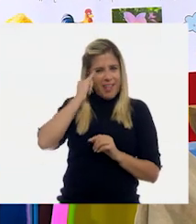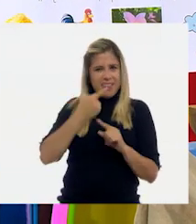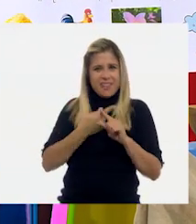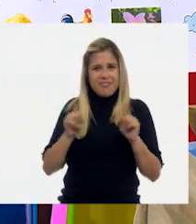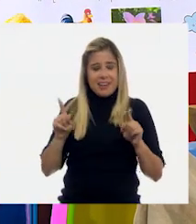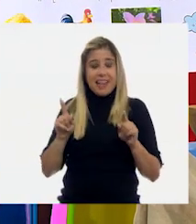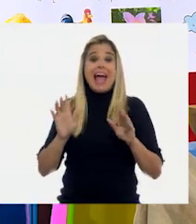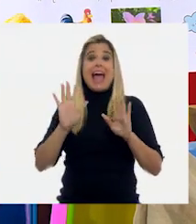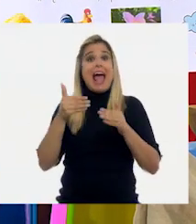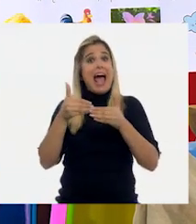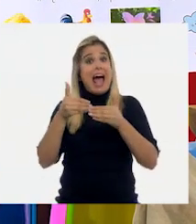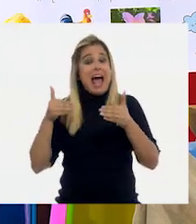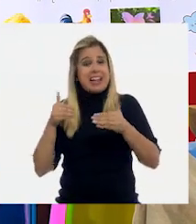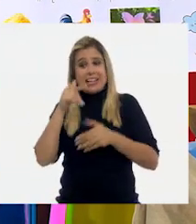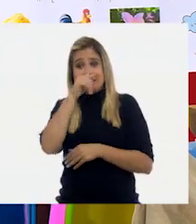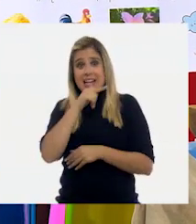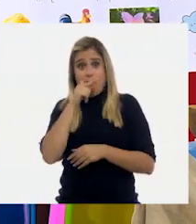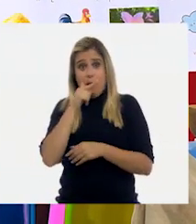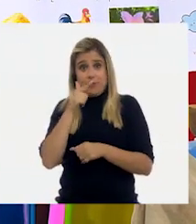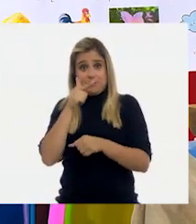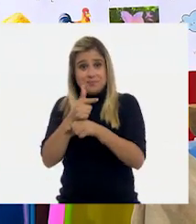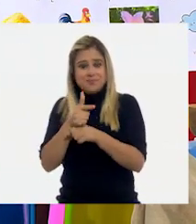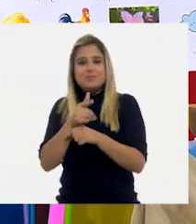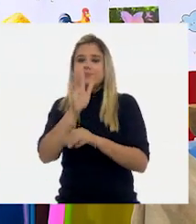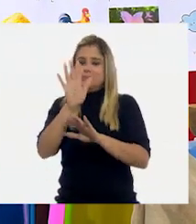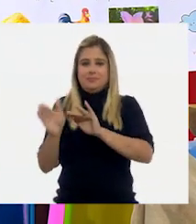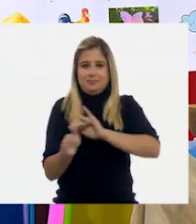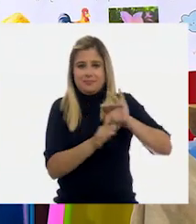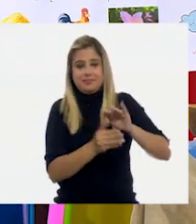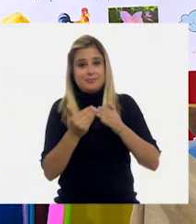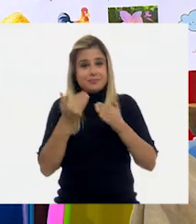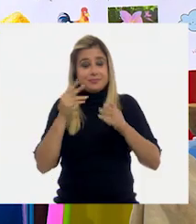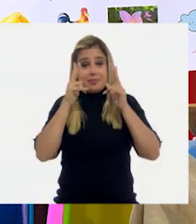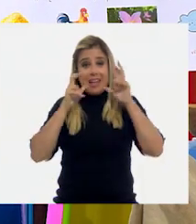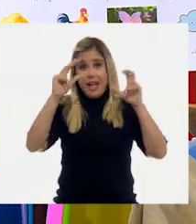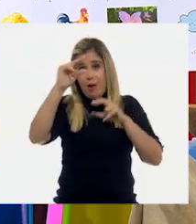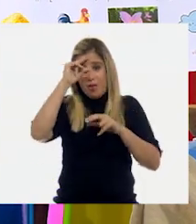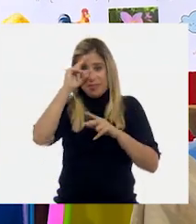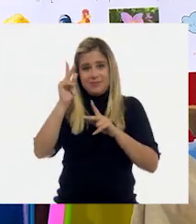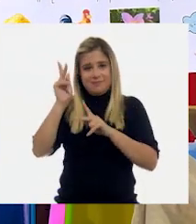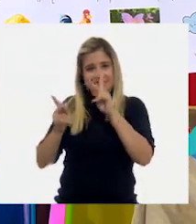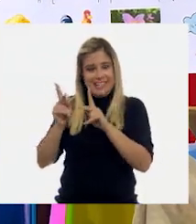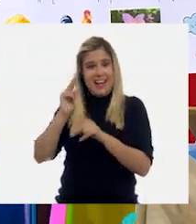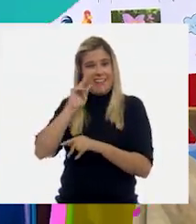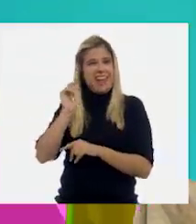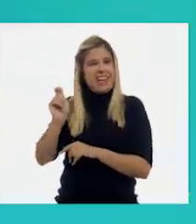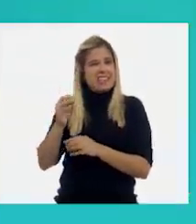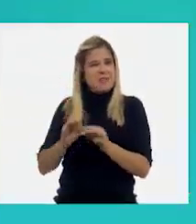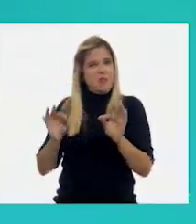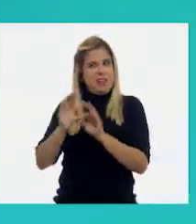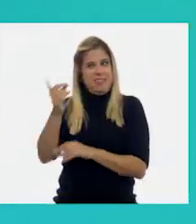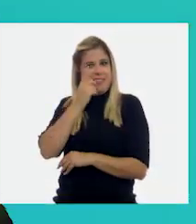de descubrir de qué lengua se trata, me acompañan a ver a Jolisto porque tiene que decirnos algo muy importante. ¡Vamos a verlo!